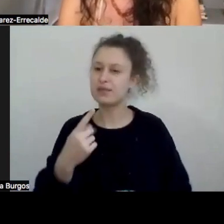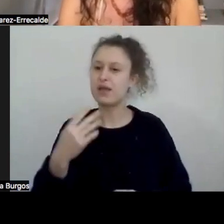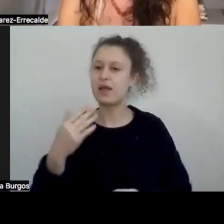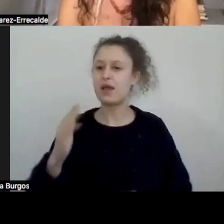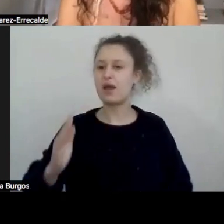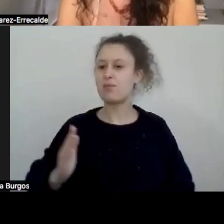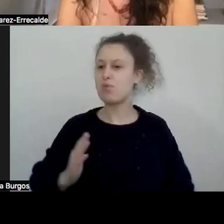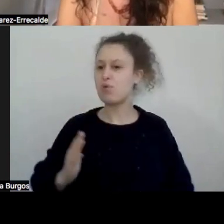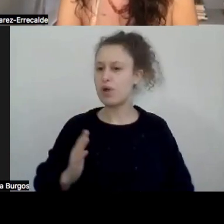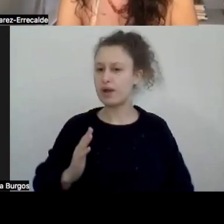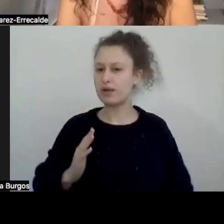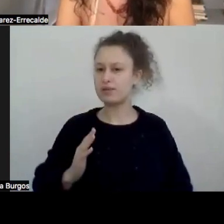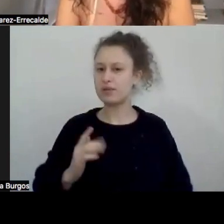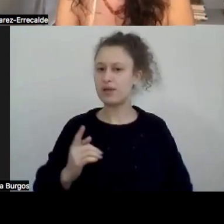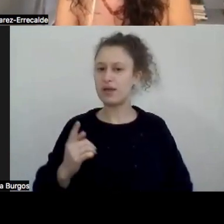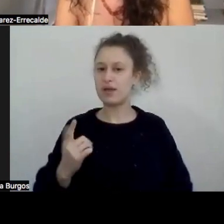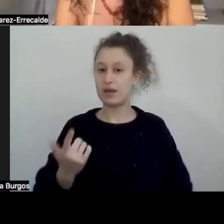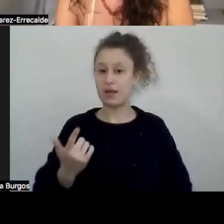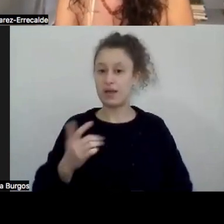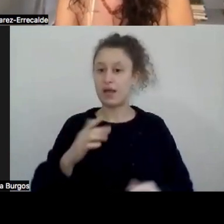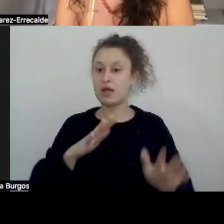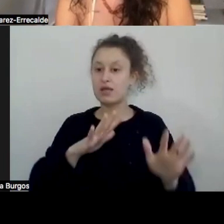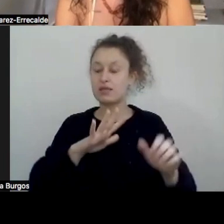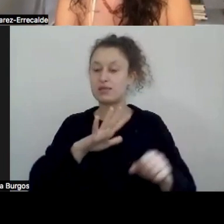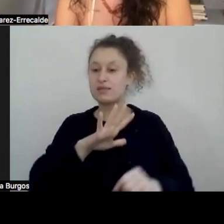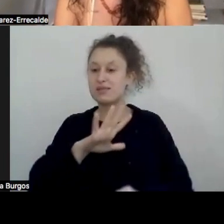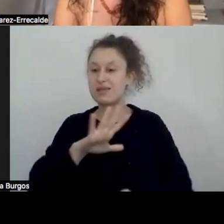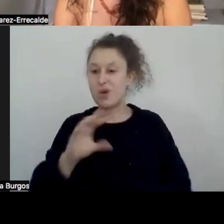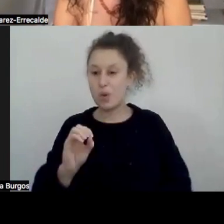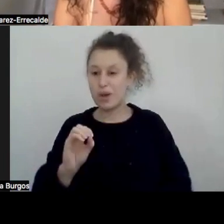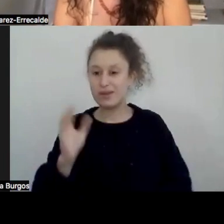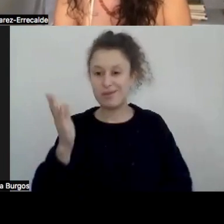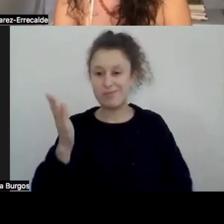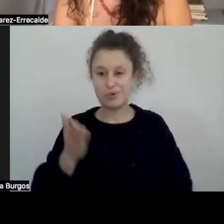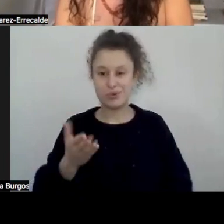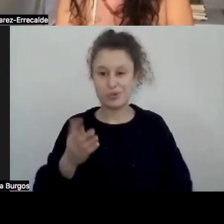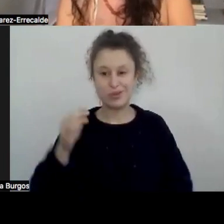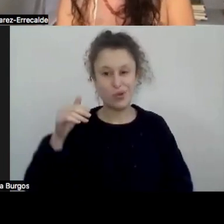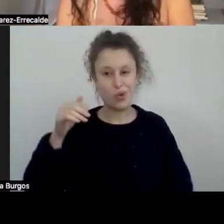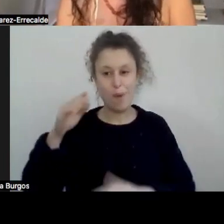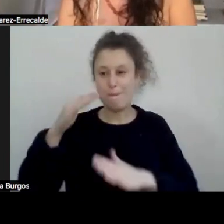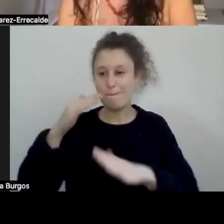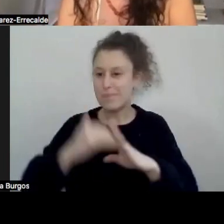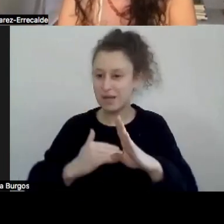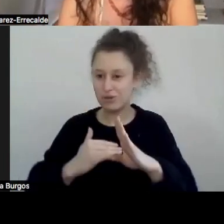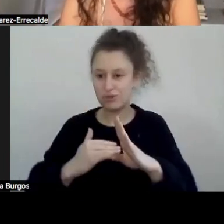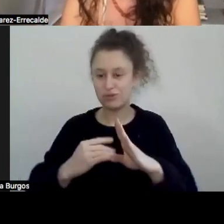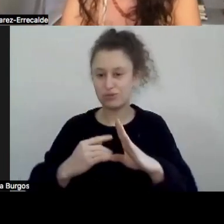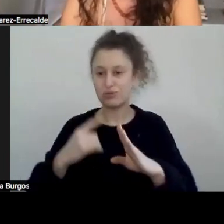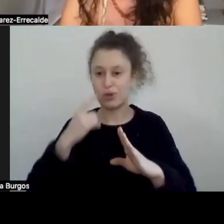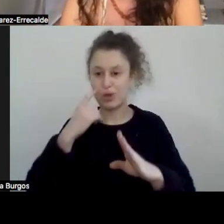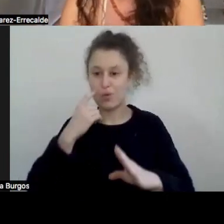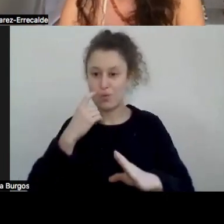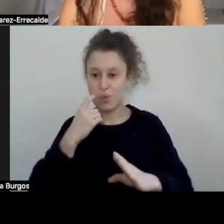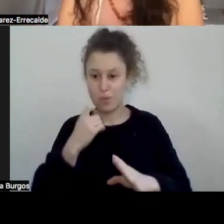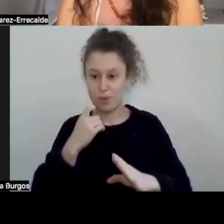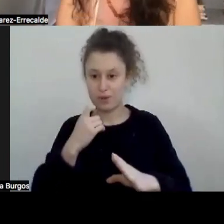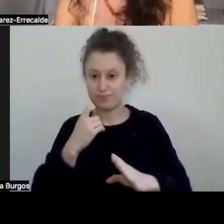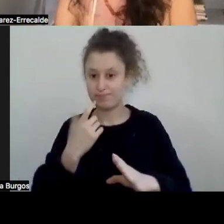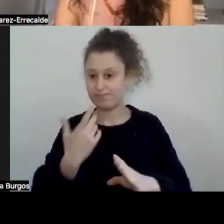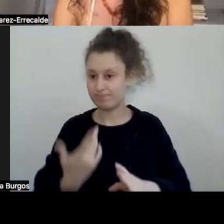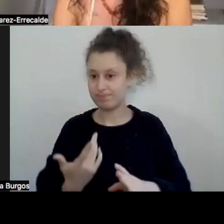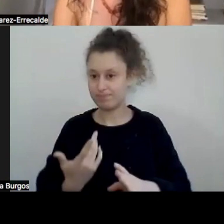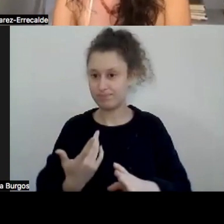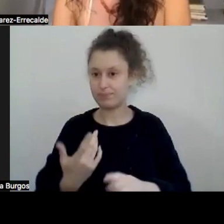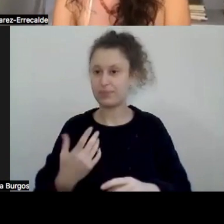50% menos de posibilidades que un hombre para acceder a una entrevista de trabajo. Y sin embargo, las cargas laborales en un hombre